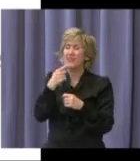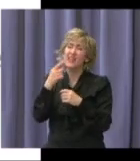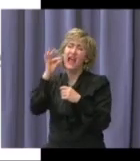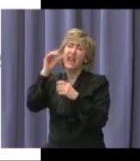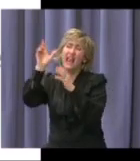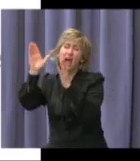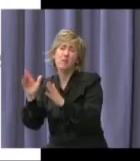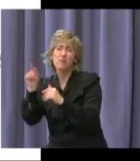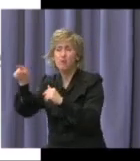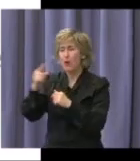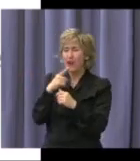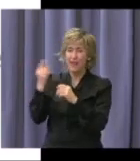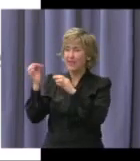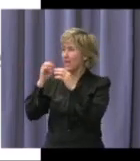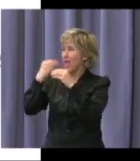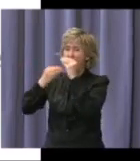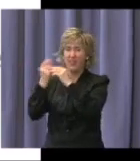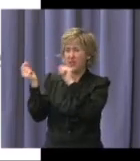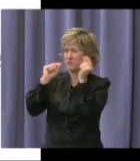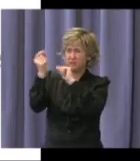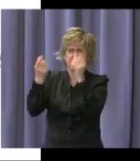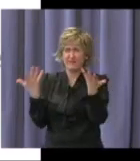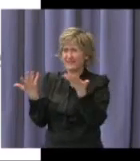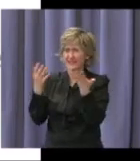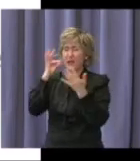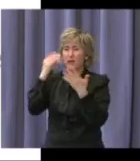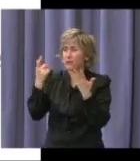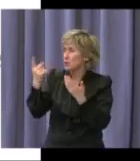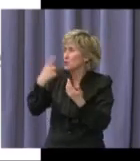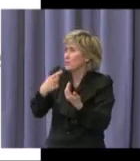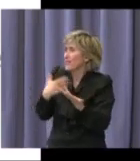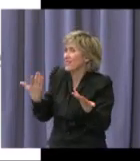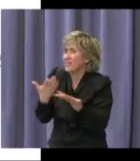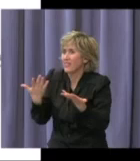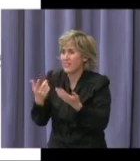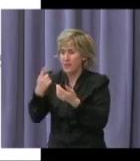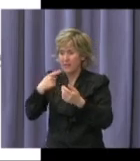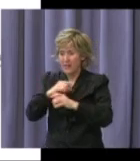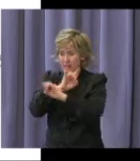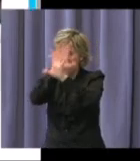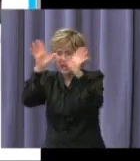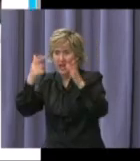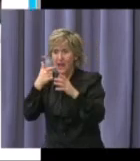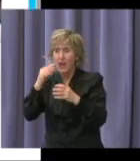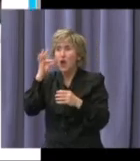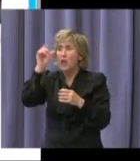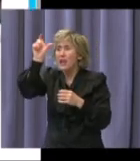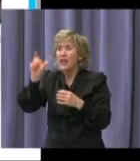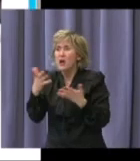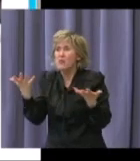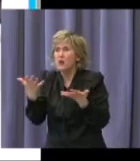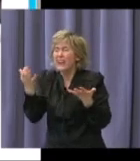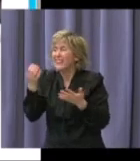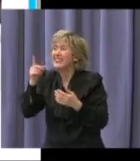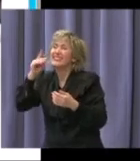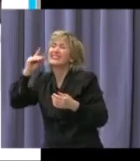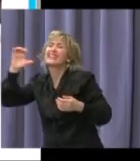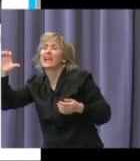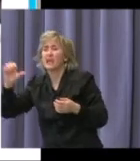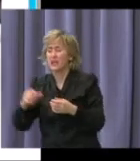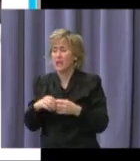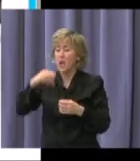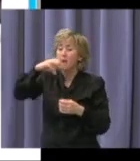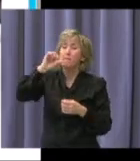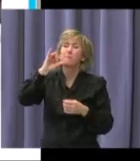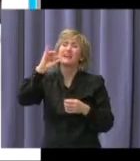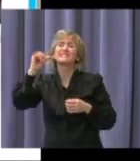de Perea se corona como la más rápida. ¿Pero qué me estás contando? Digna Luz Murillo se corona como la mujer de Messi, Higuaín y una